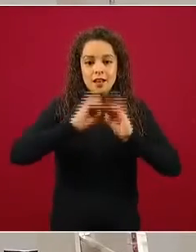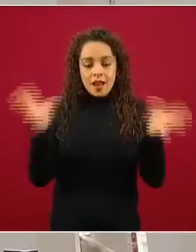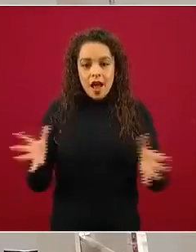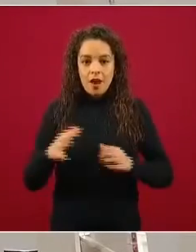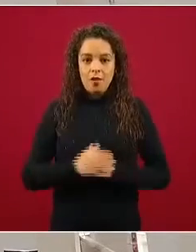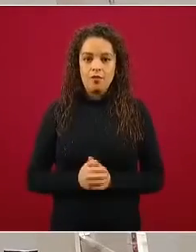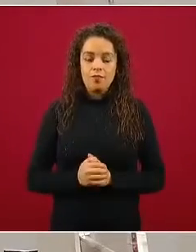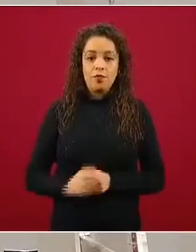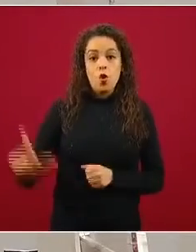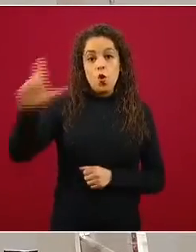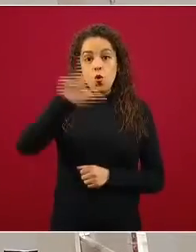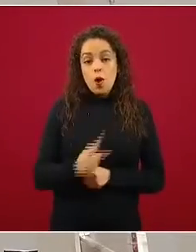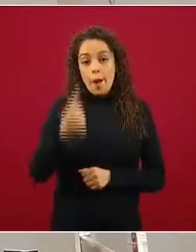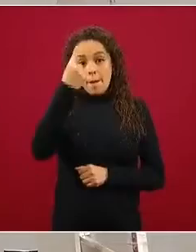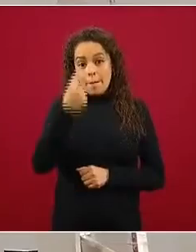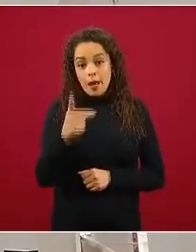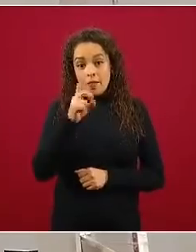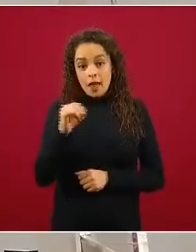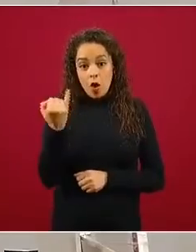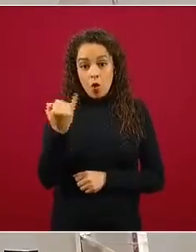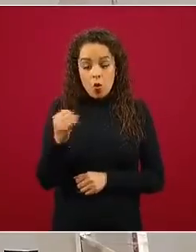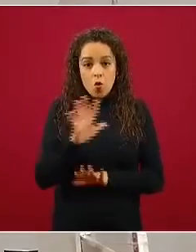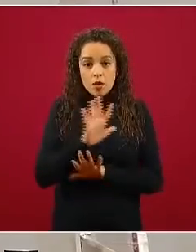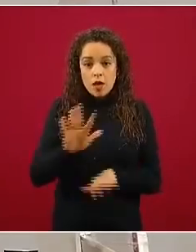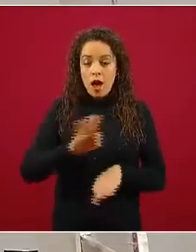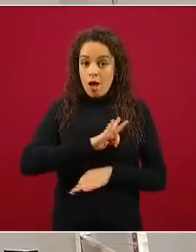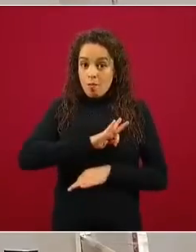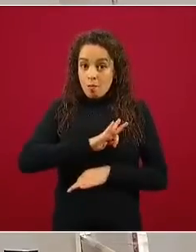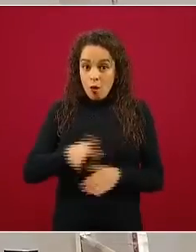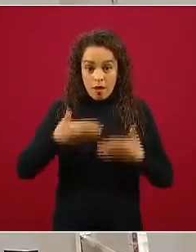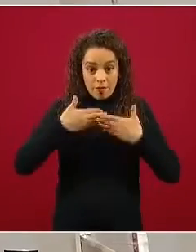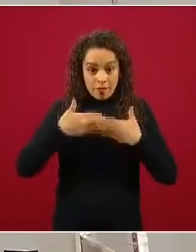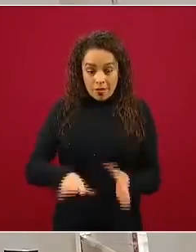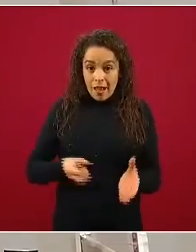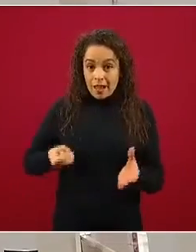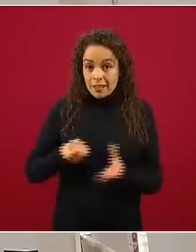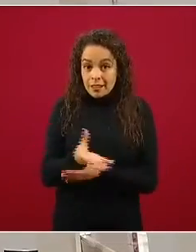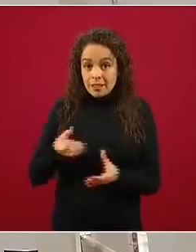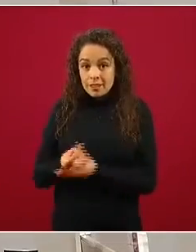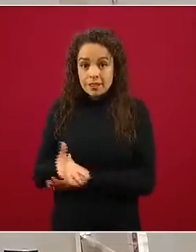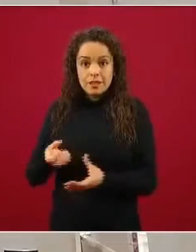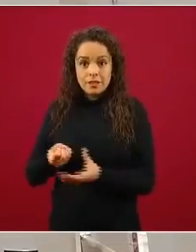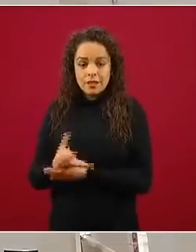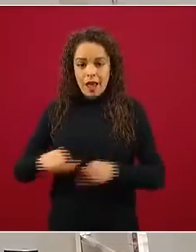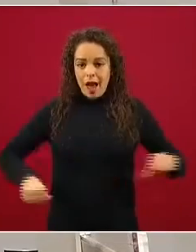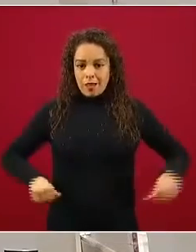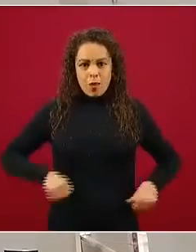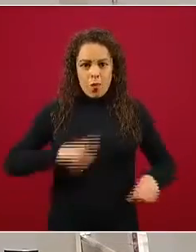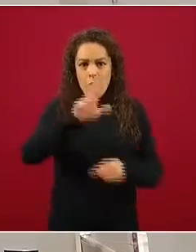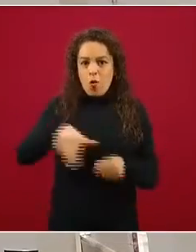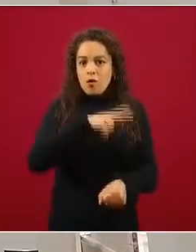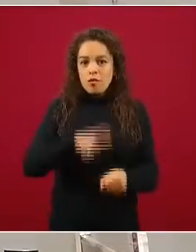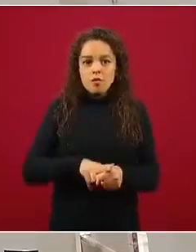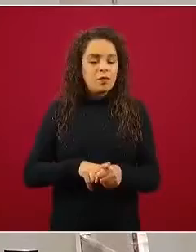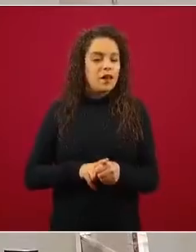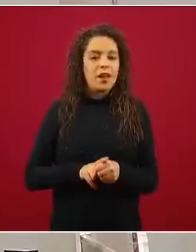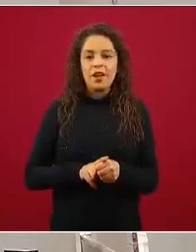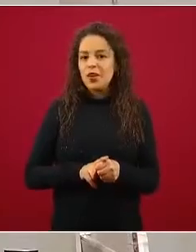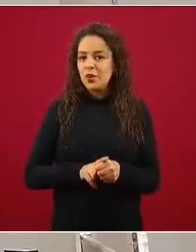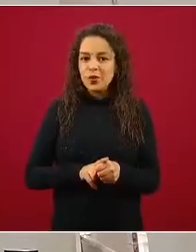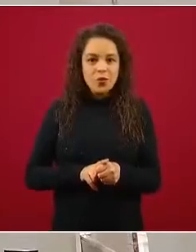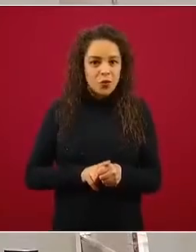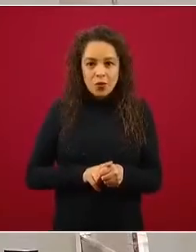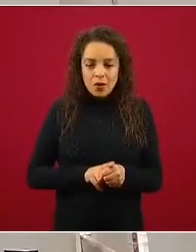lunes 1 de junio ya se puede salir a la calle a las actividades normales. Tampoco es que comercios,